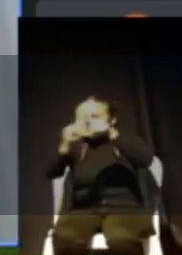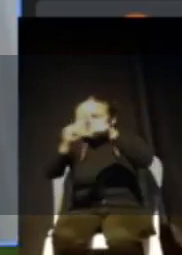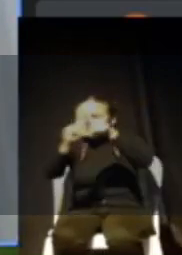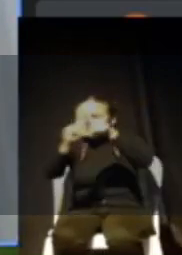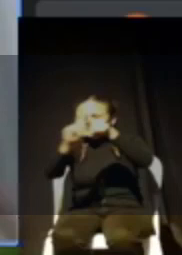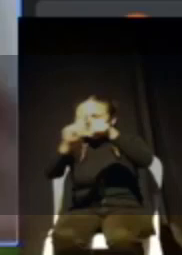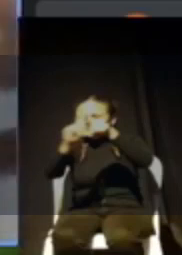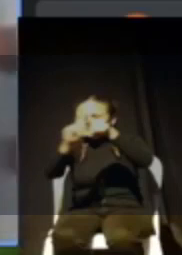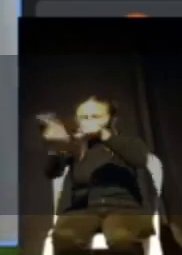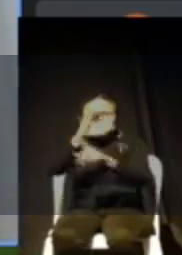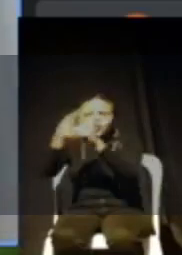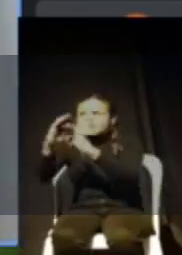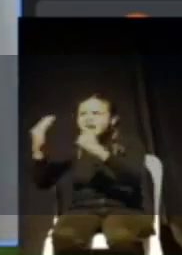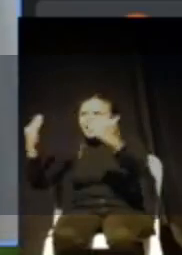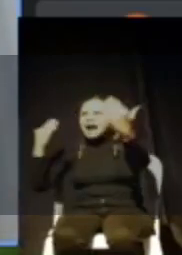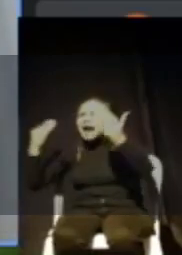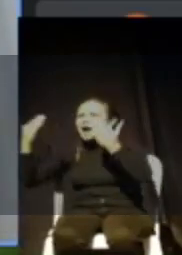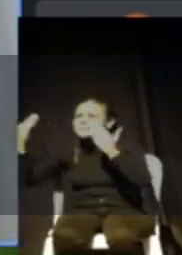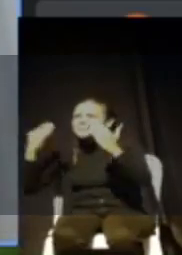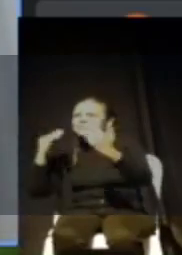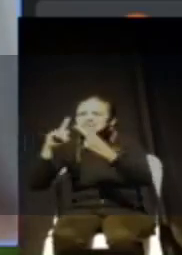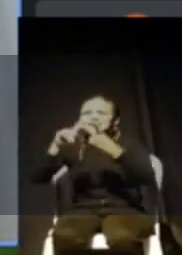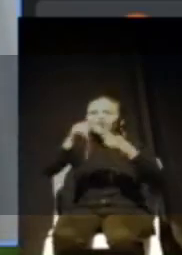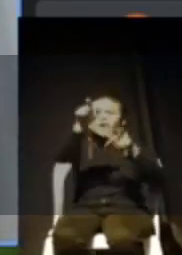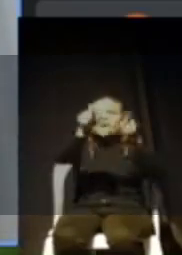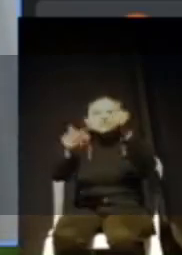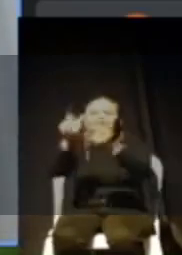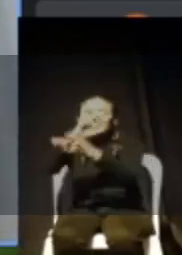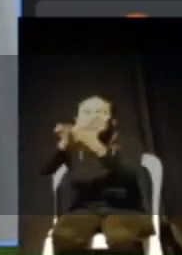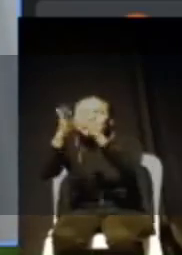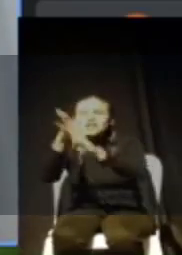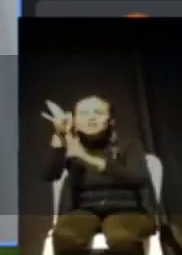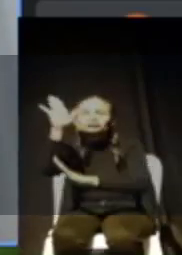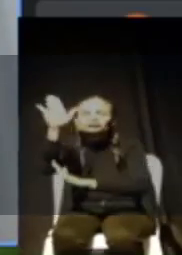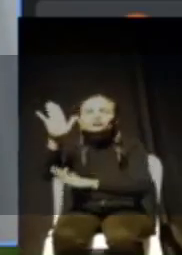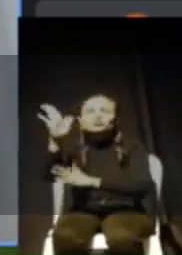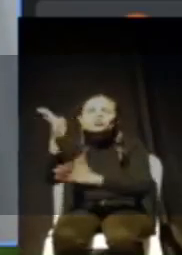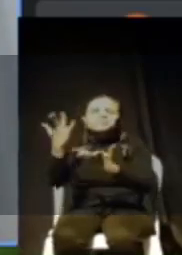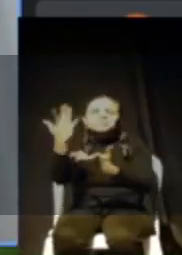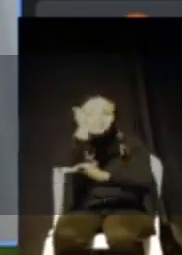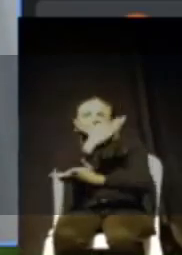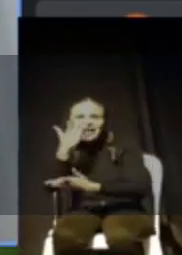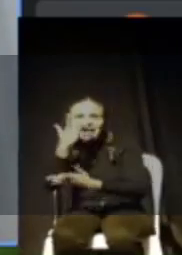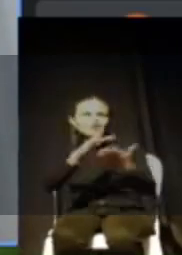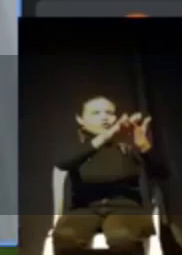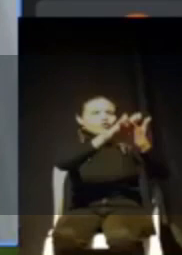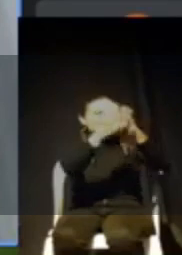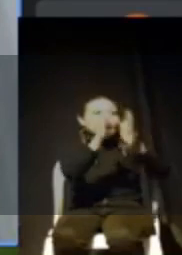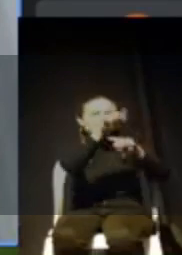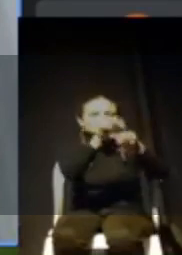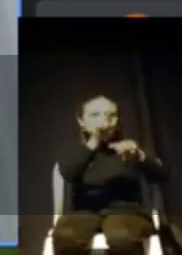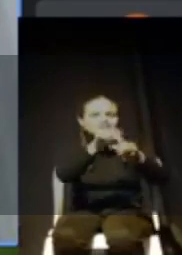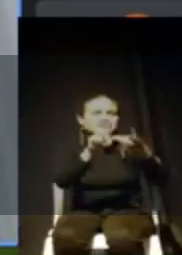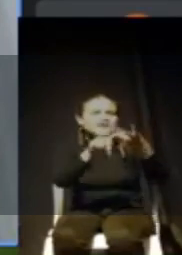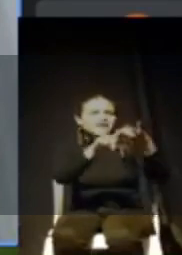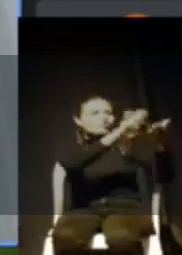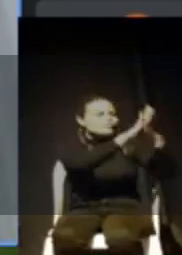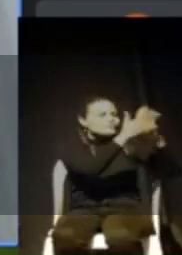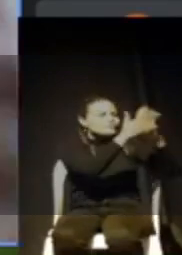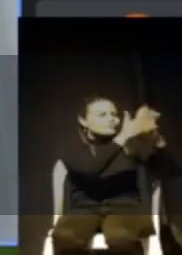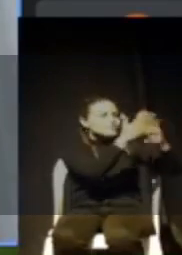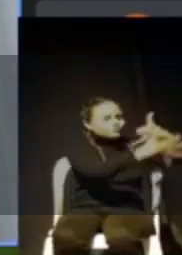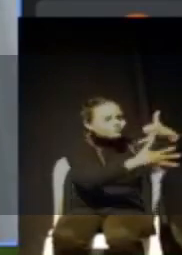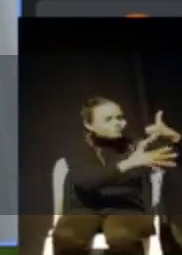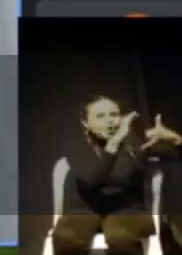¿cierto?, que están en las comunidades campesinas, las comunidades afro, las comunidades indígenas, las comunidades afrocolombianas,